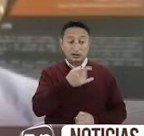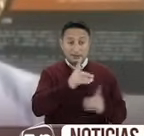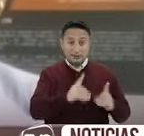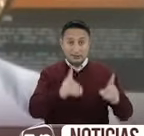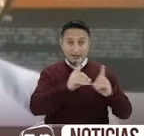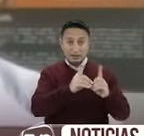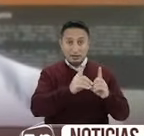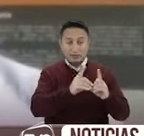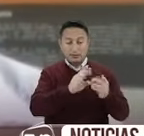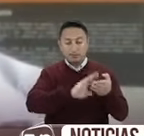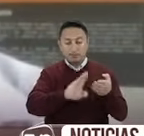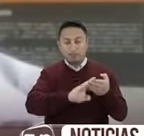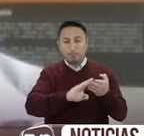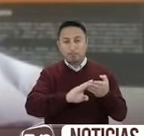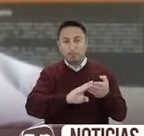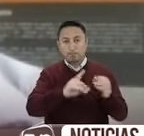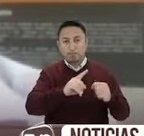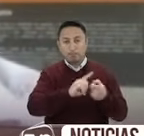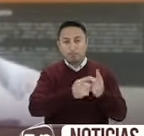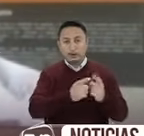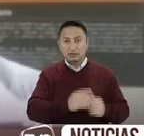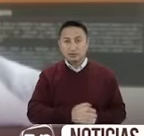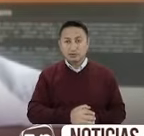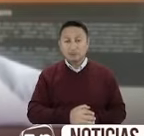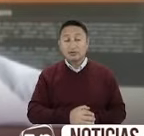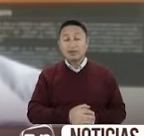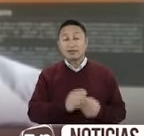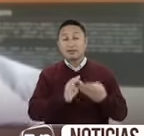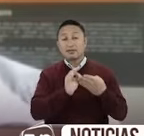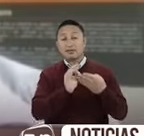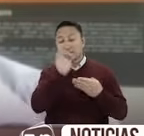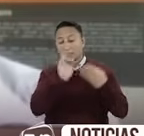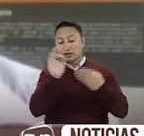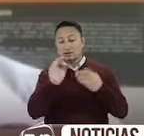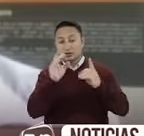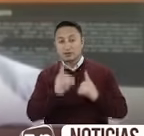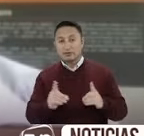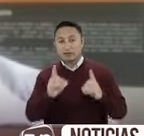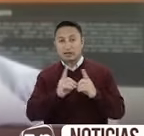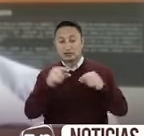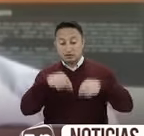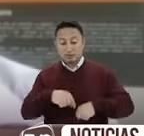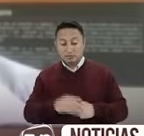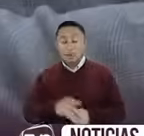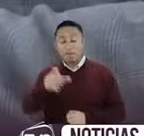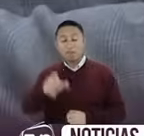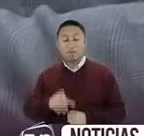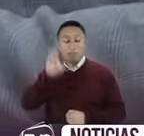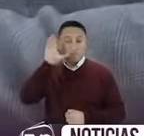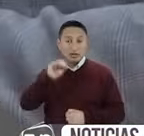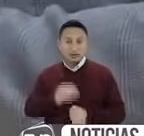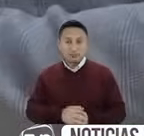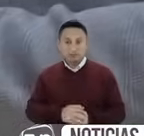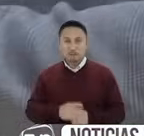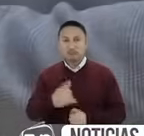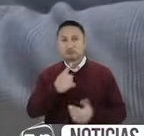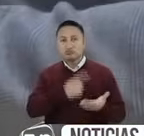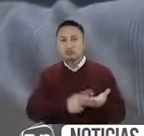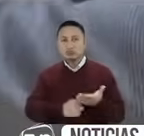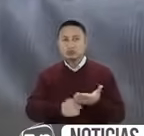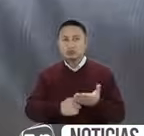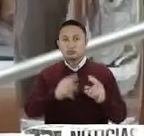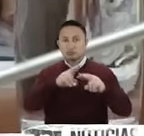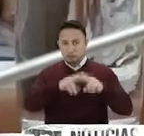el genocidio estadístico que sufrimos el pueblo afroecuatoriano. La discusión sobre la auditoría del censo